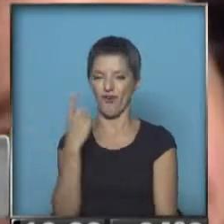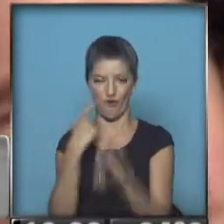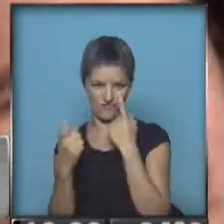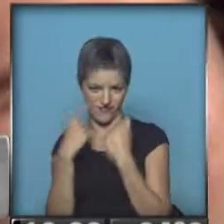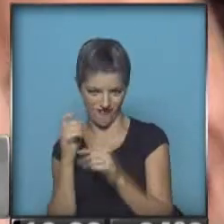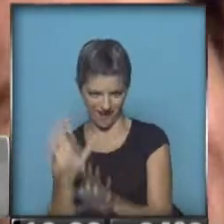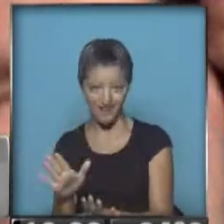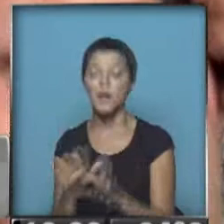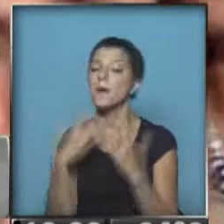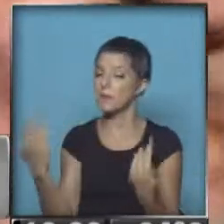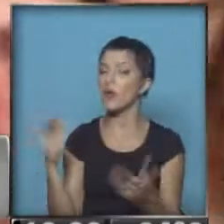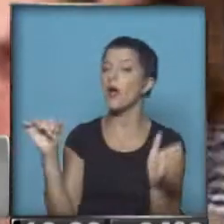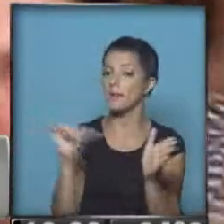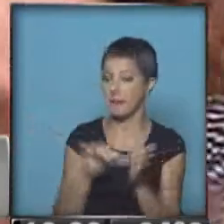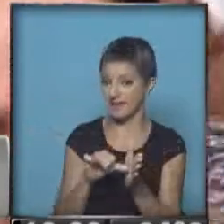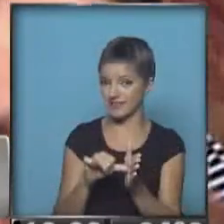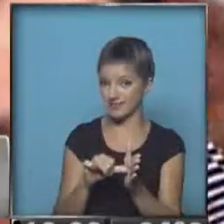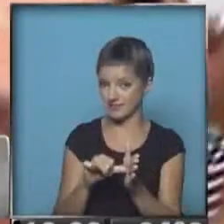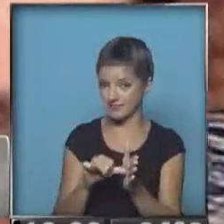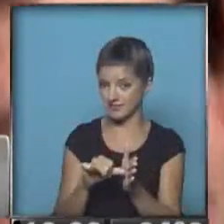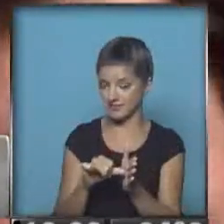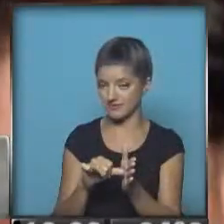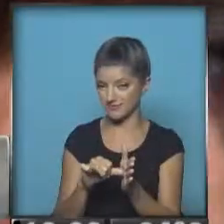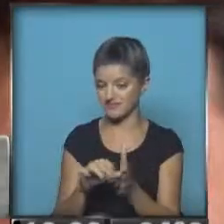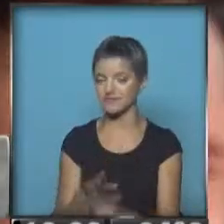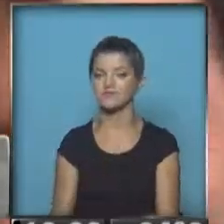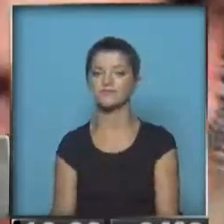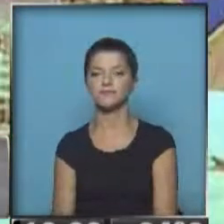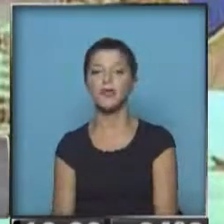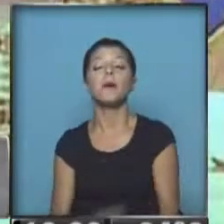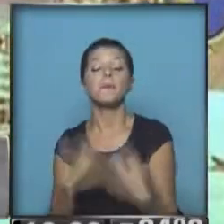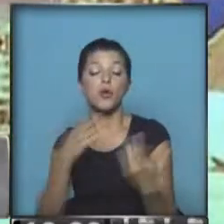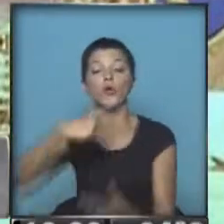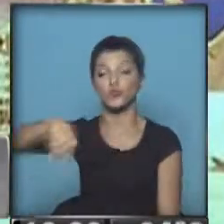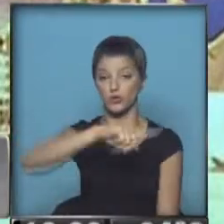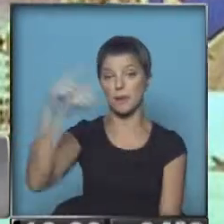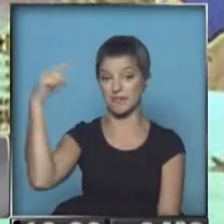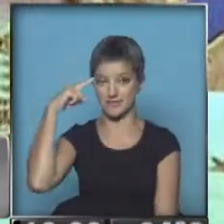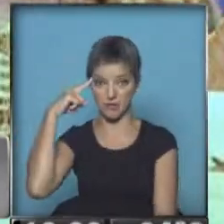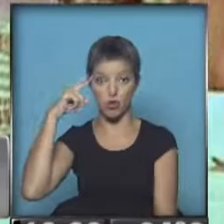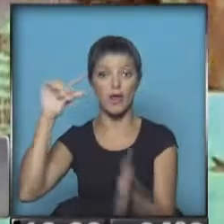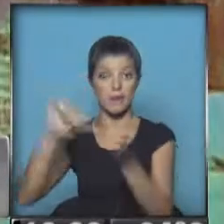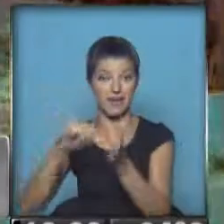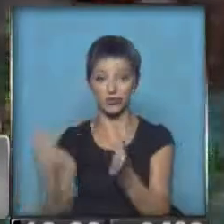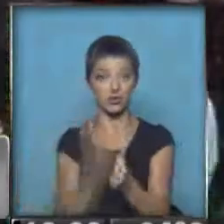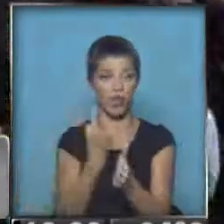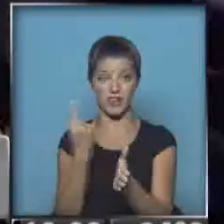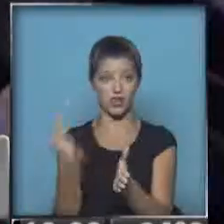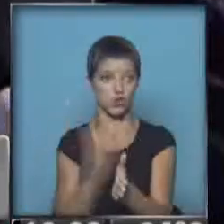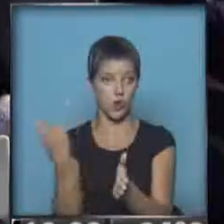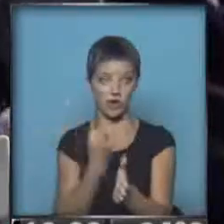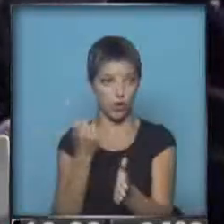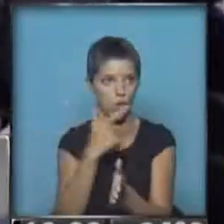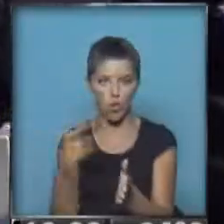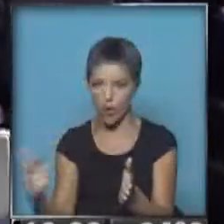Pero el país atendido por sus propios dueños. Pero los que creemos que el país no tiene dueños y que es de los 40